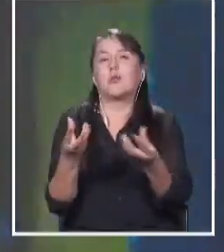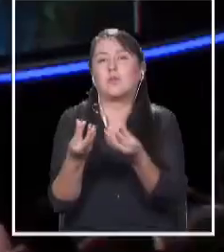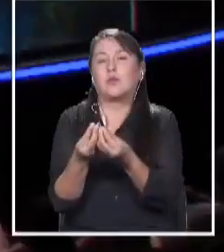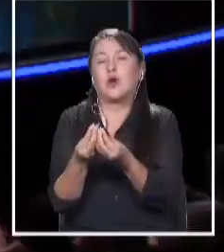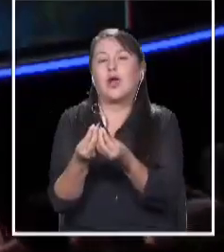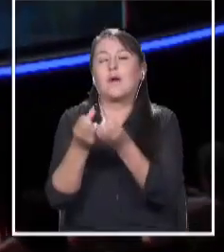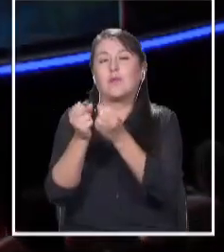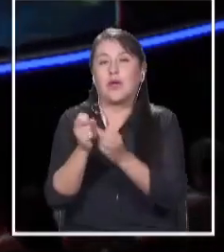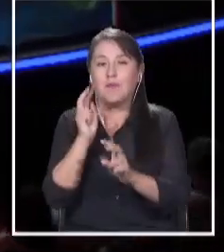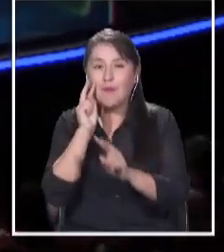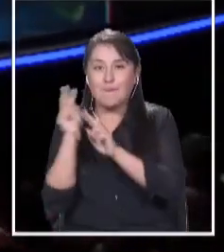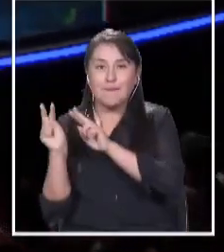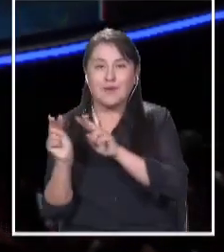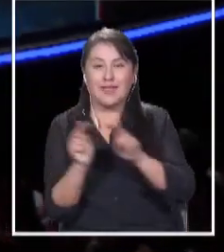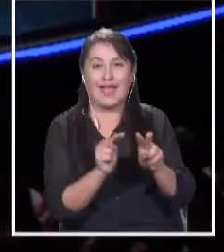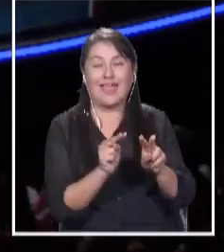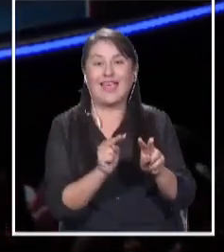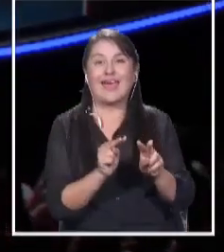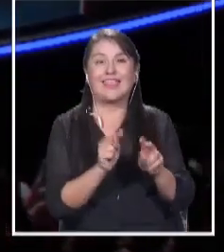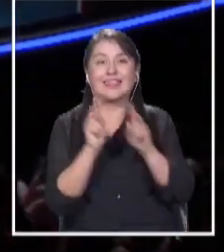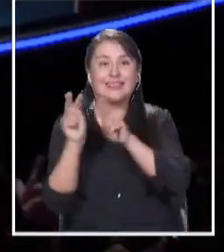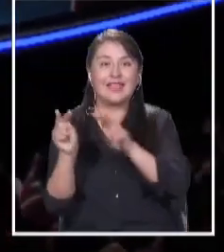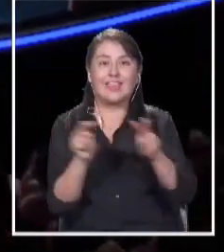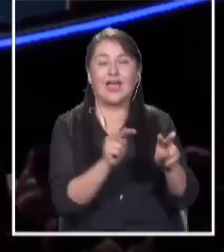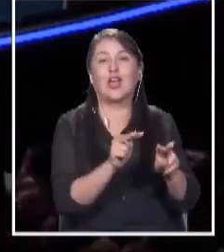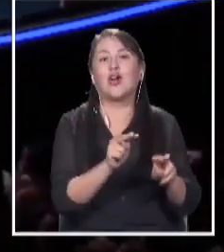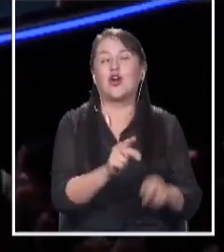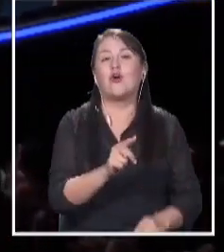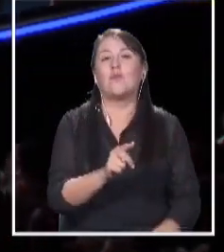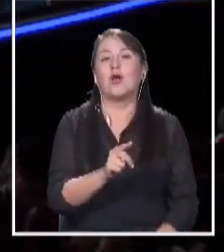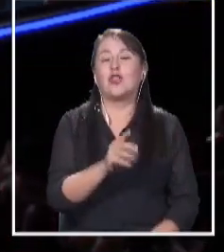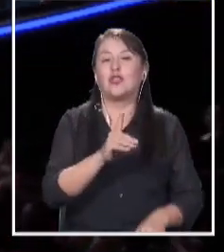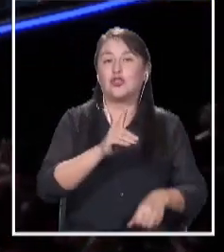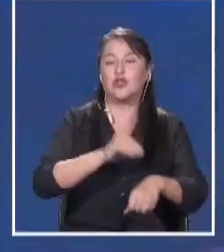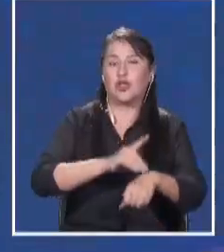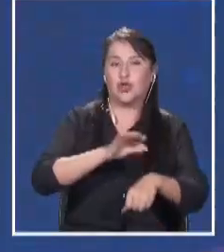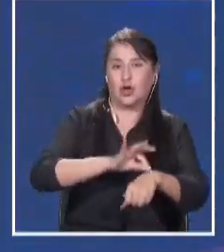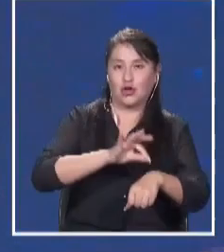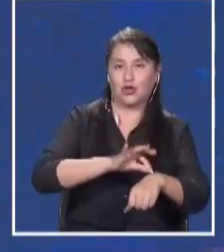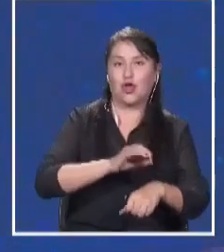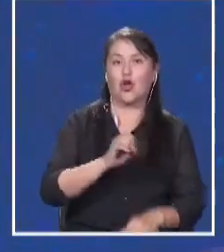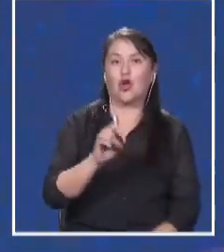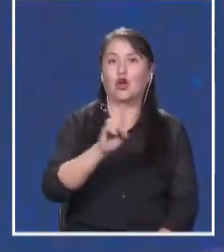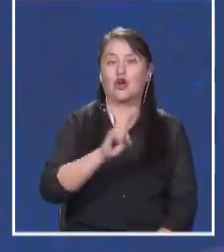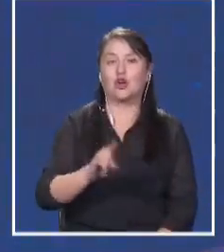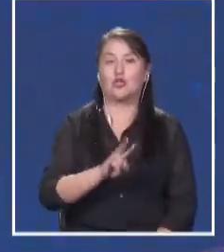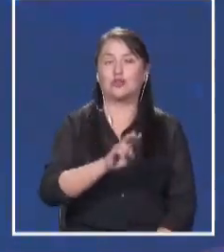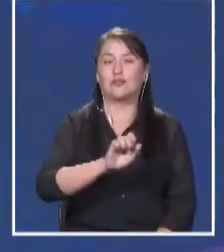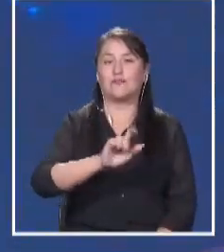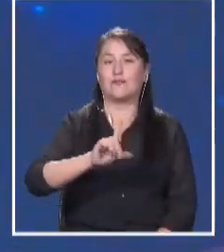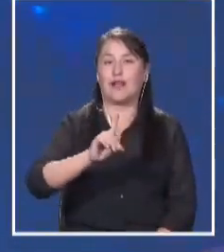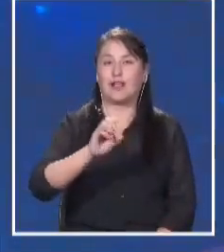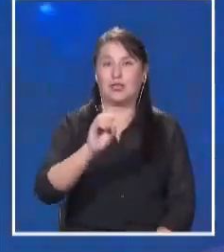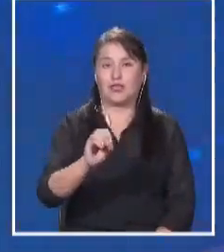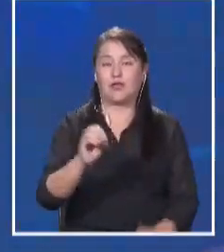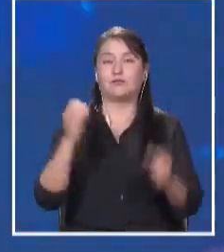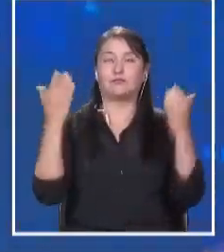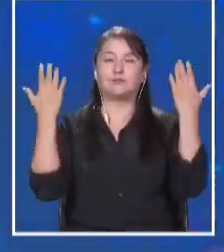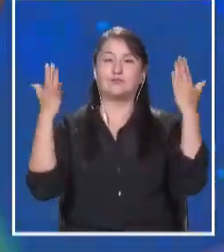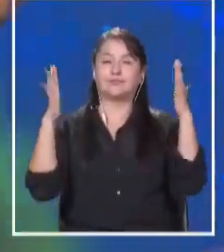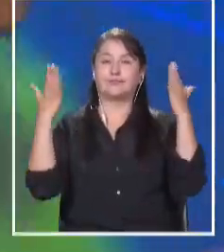observar esto, testigos oculares, como el doctor Osvaldo Ulloa. Muchas gracias a todos por estar aquí.